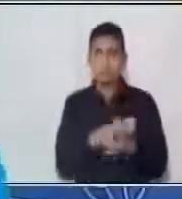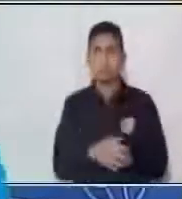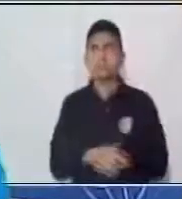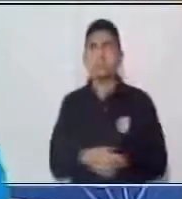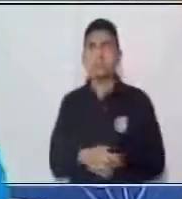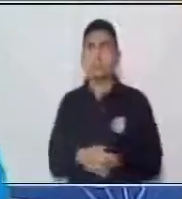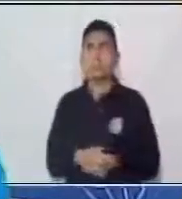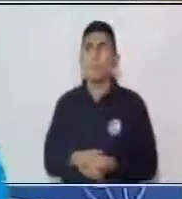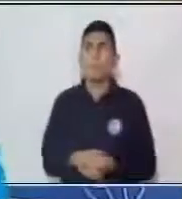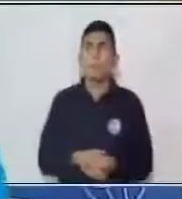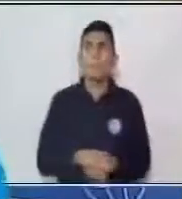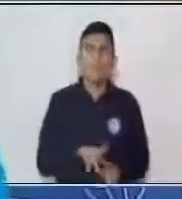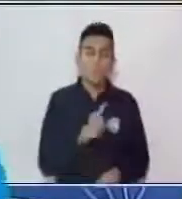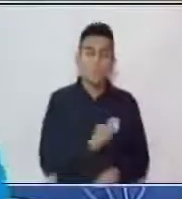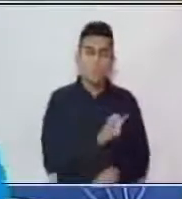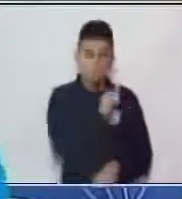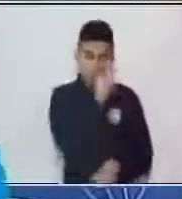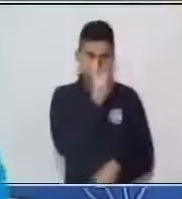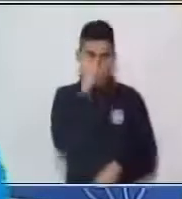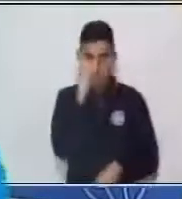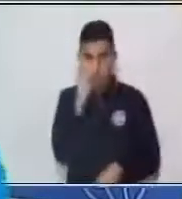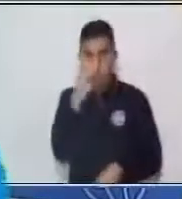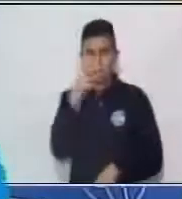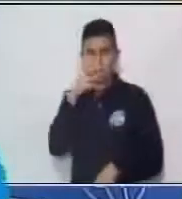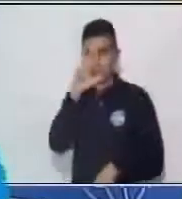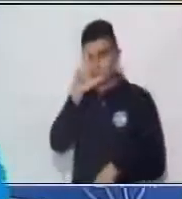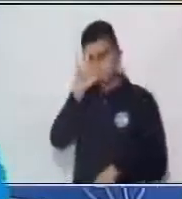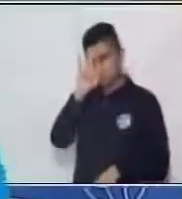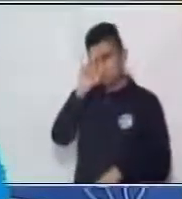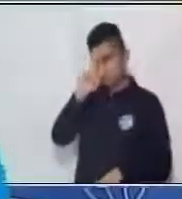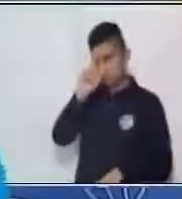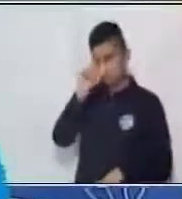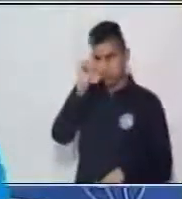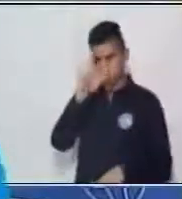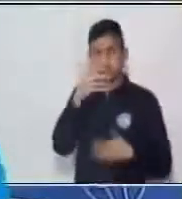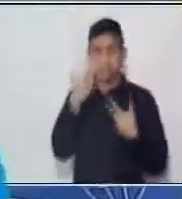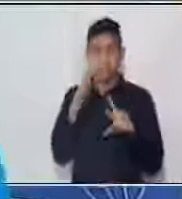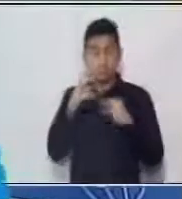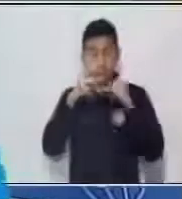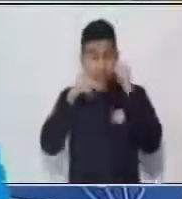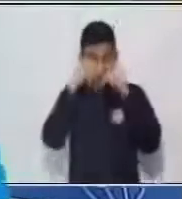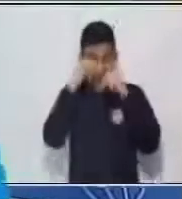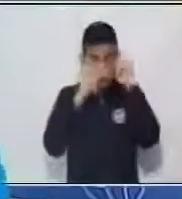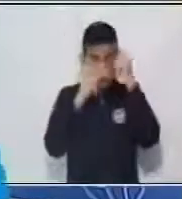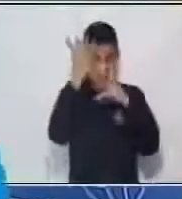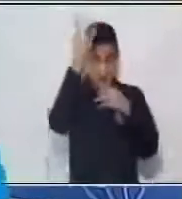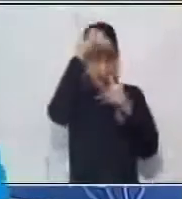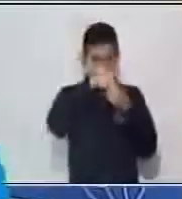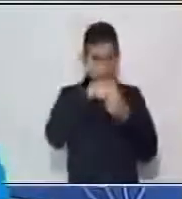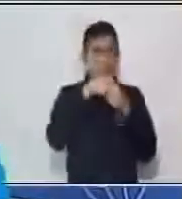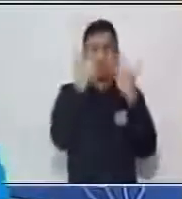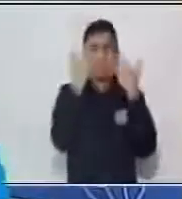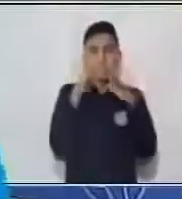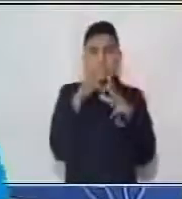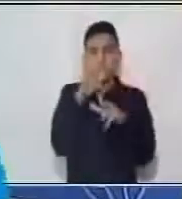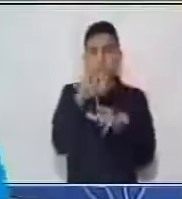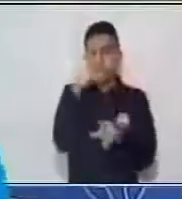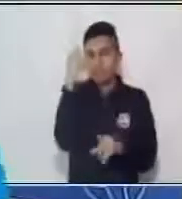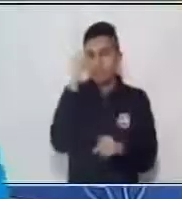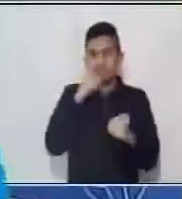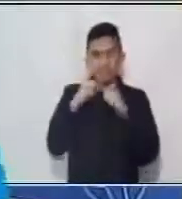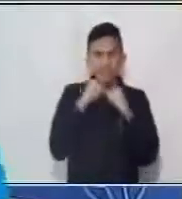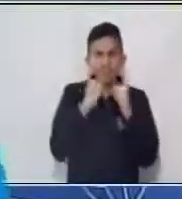ser singular y plural. Bueno, hemos construido. Hemos también